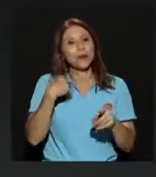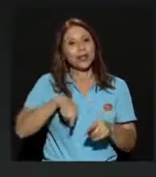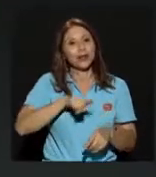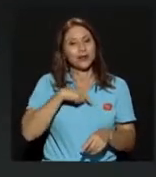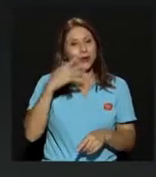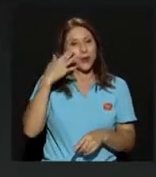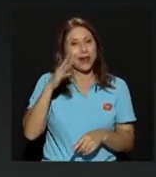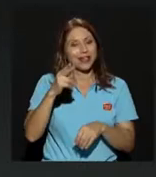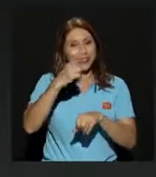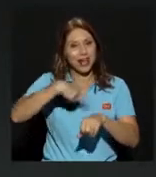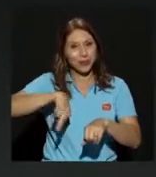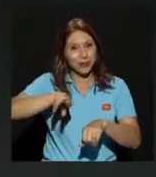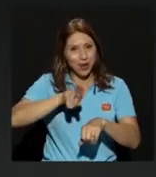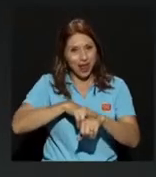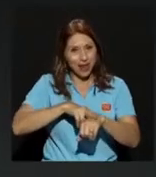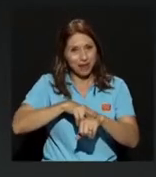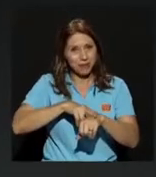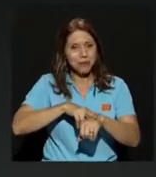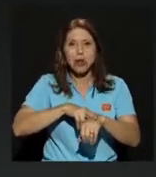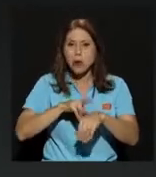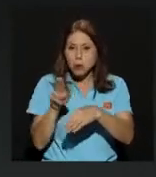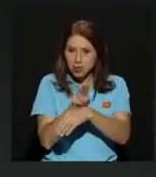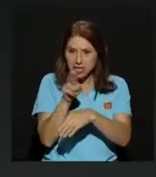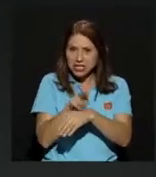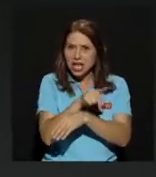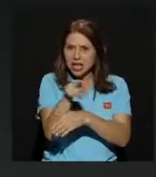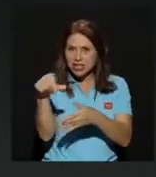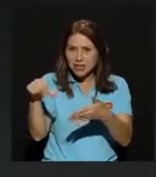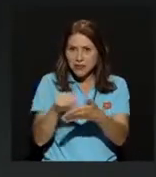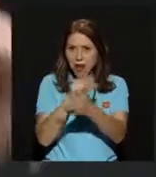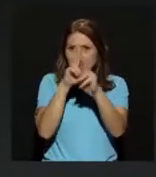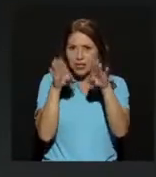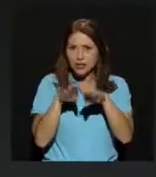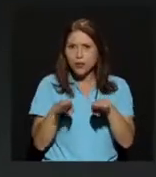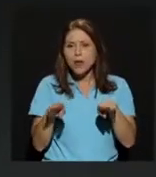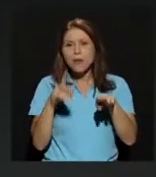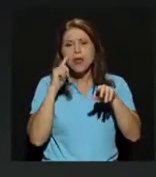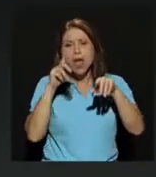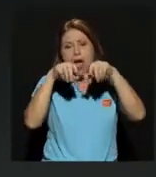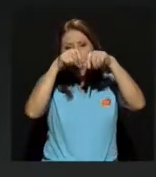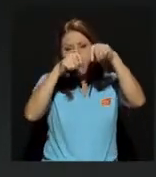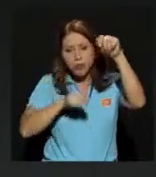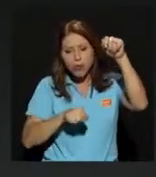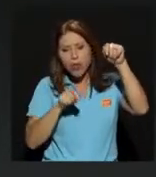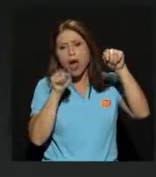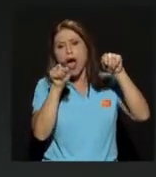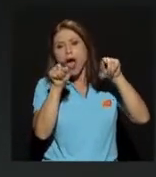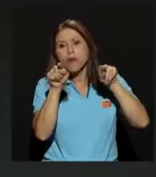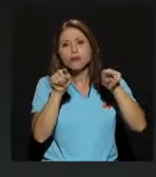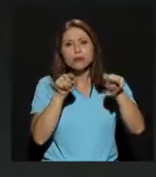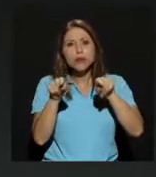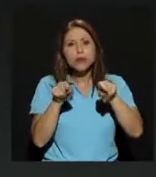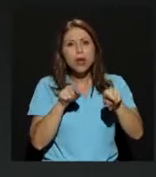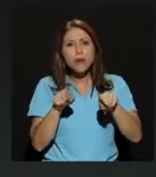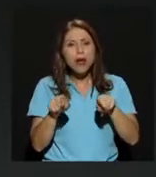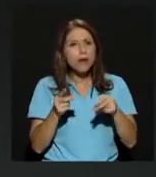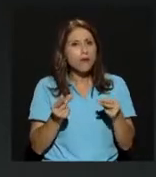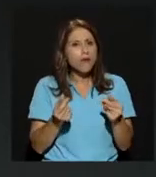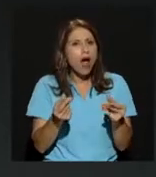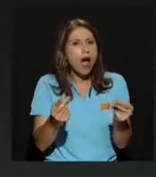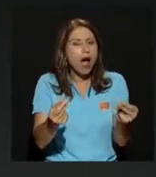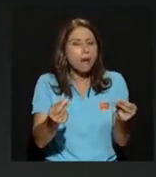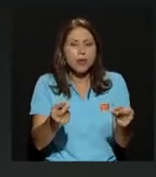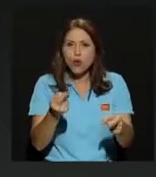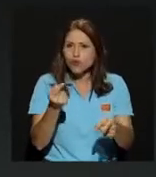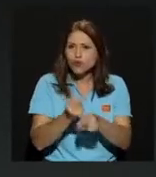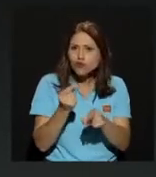a esos sitios encontramos un rápido y oportuno